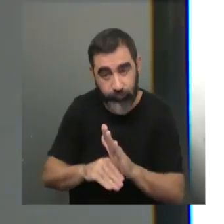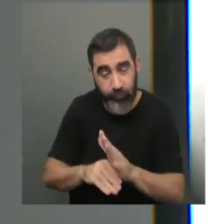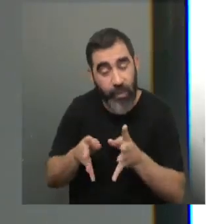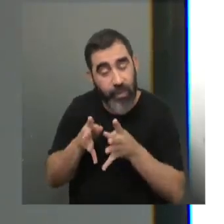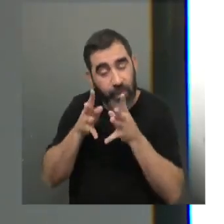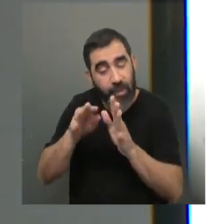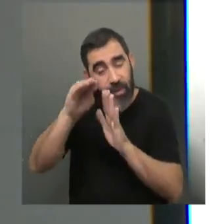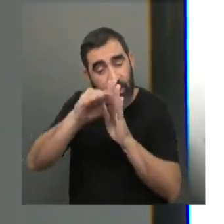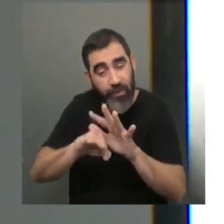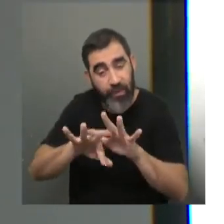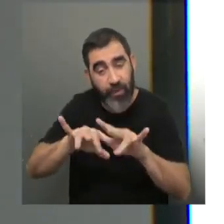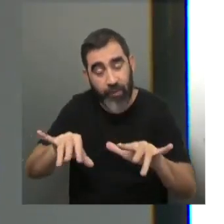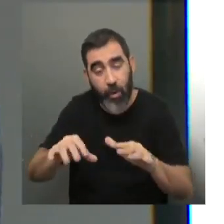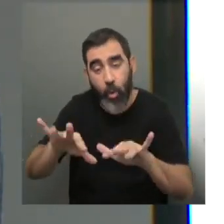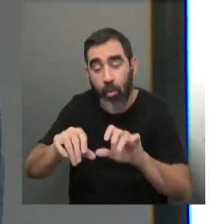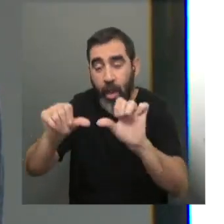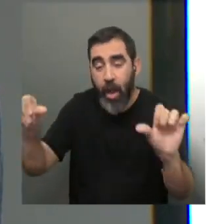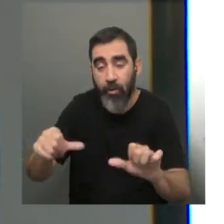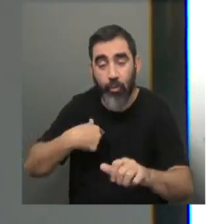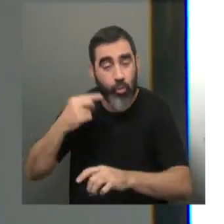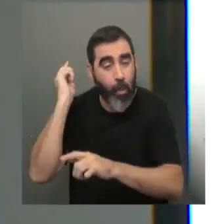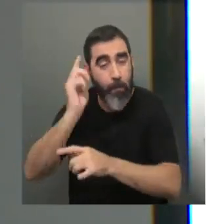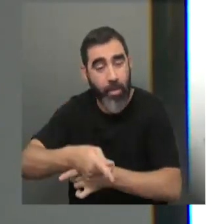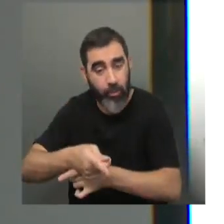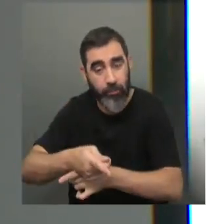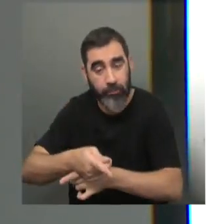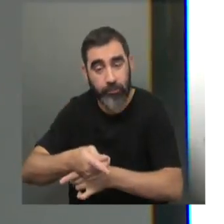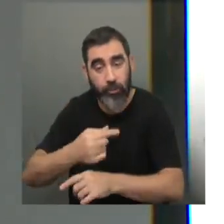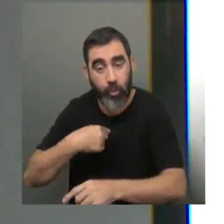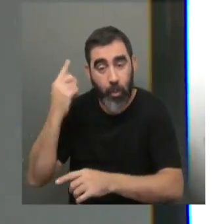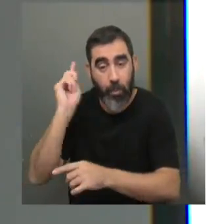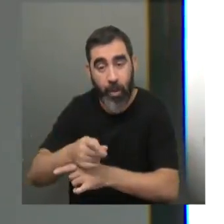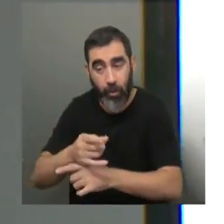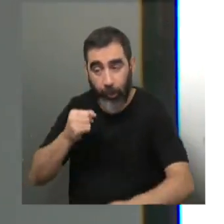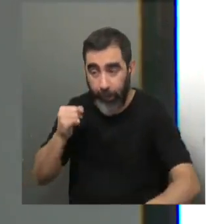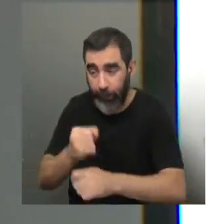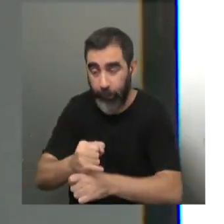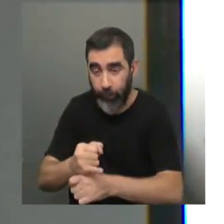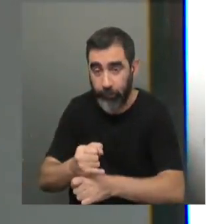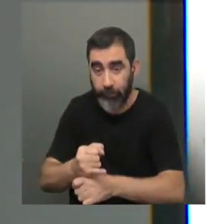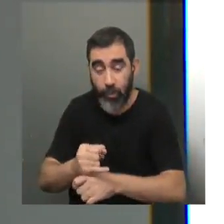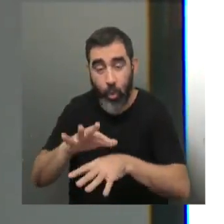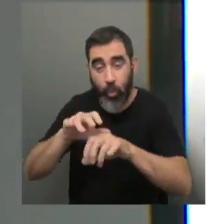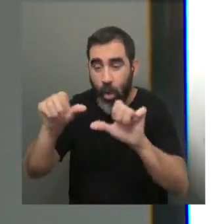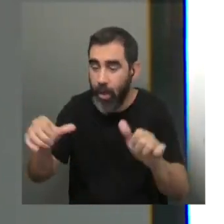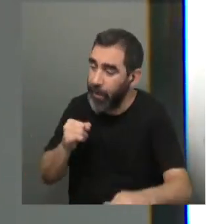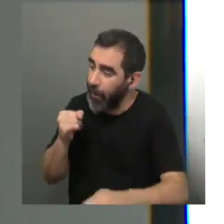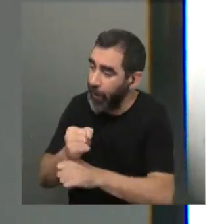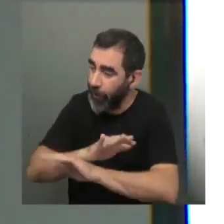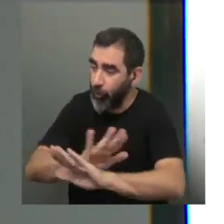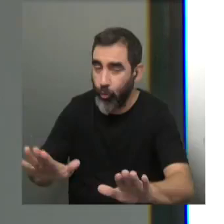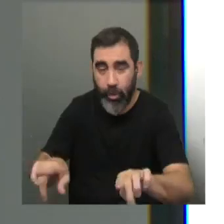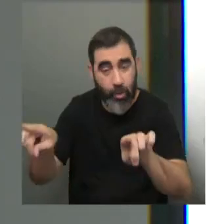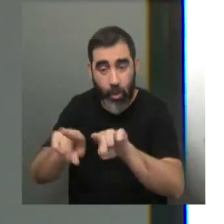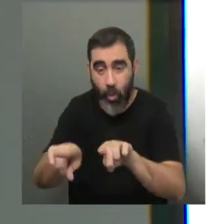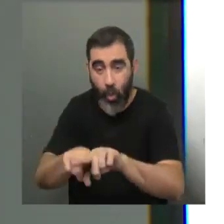programar era que la computadora hacía exactamente lo que le decías. Si vos le decías algo equivocado, entonces hacía al pie de la letra